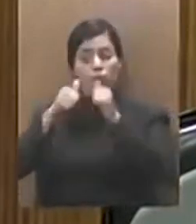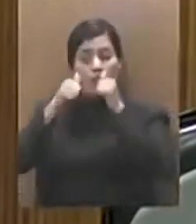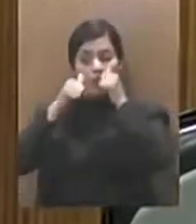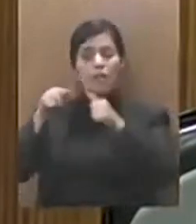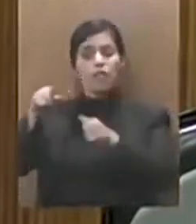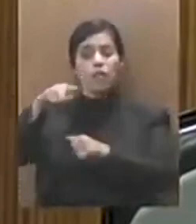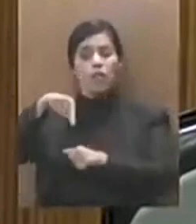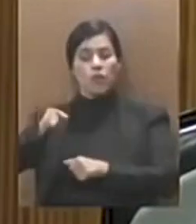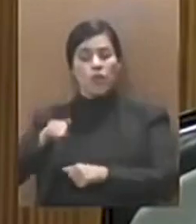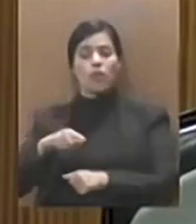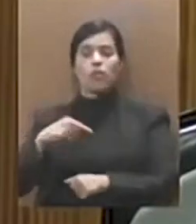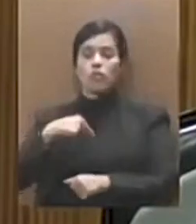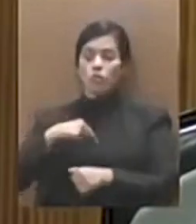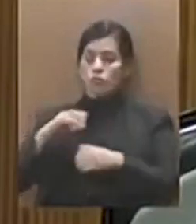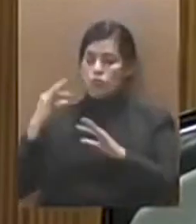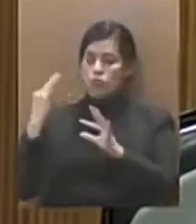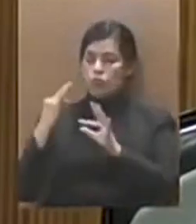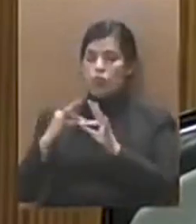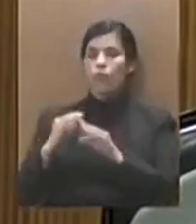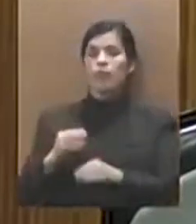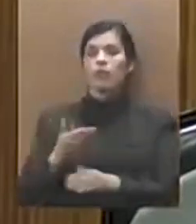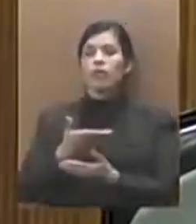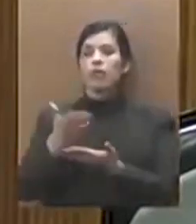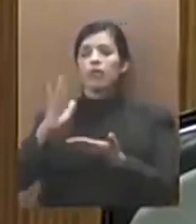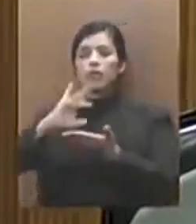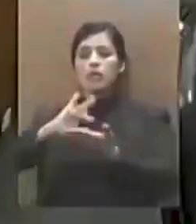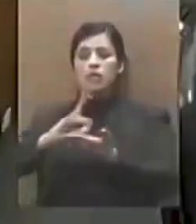les preocupa y estoy cumpliendo con mi parte Gracias presidente Gracias diputadas y